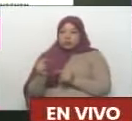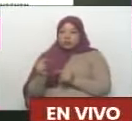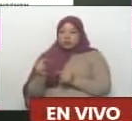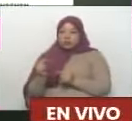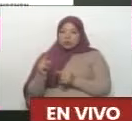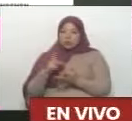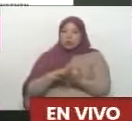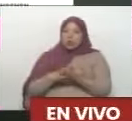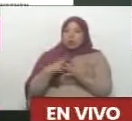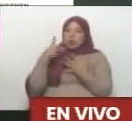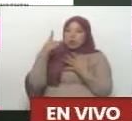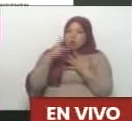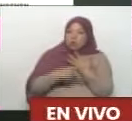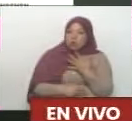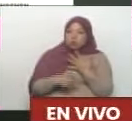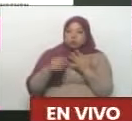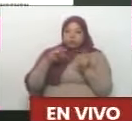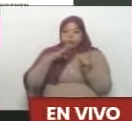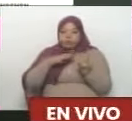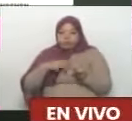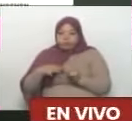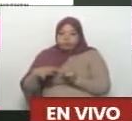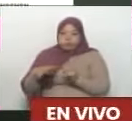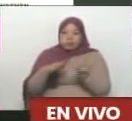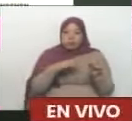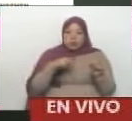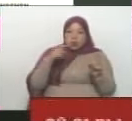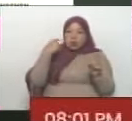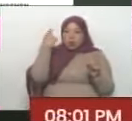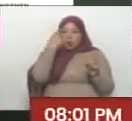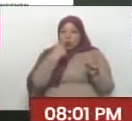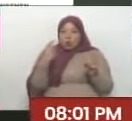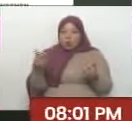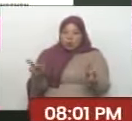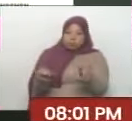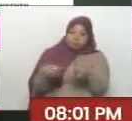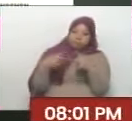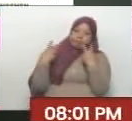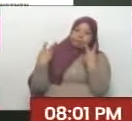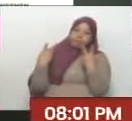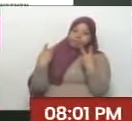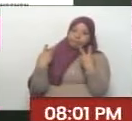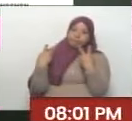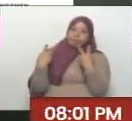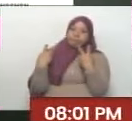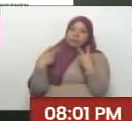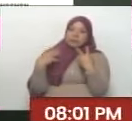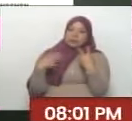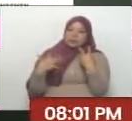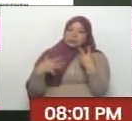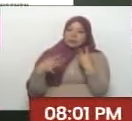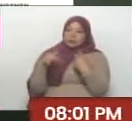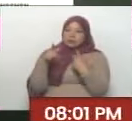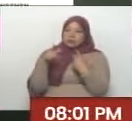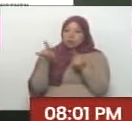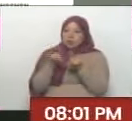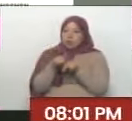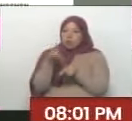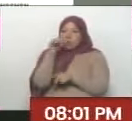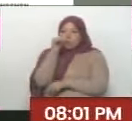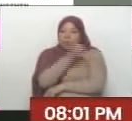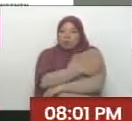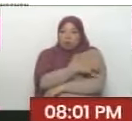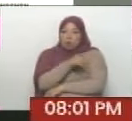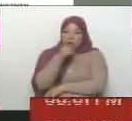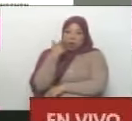nuevos planes de conspiración y lo denuncio. La mirada con que me están viendo, el López, de los